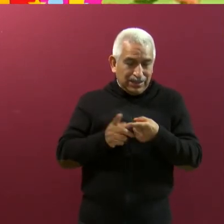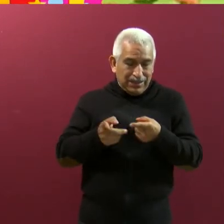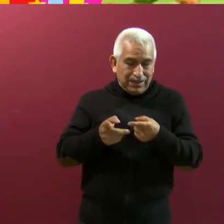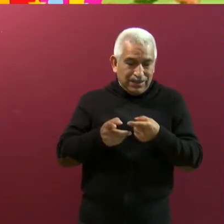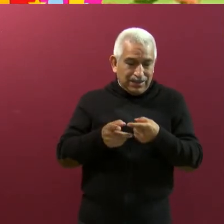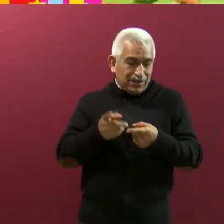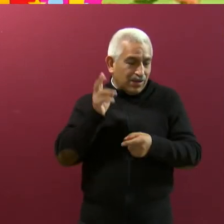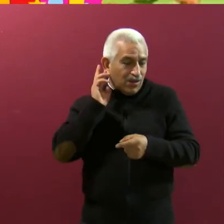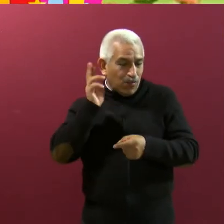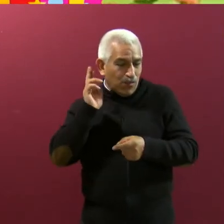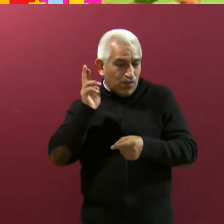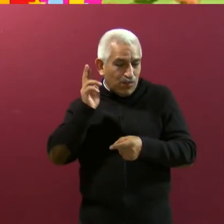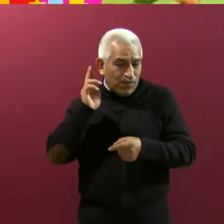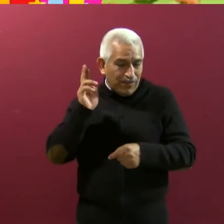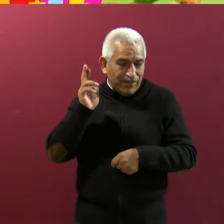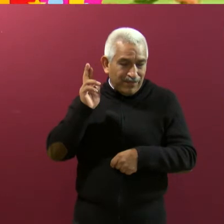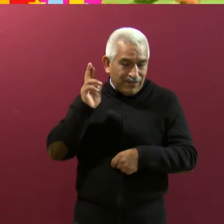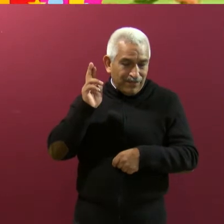Vamos a escuchar.